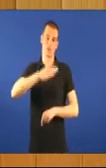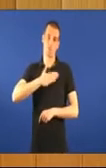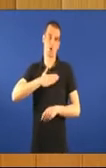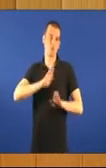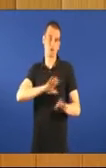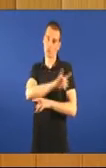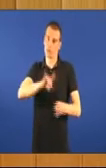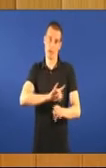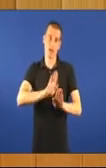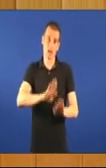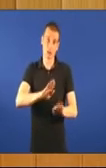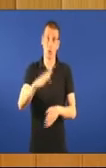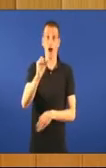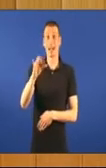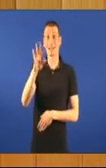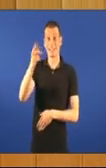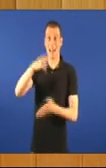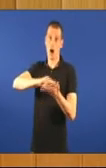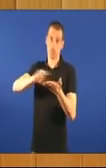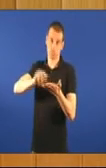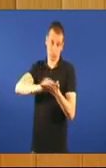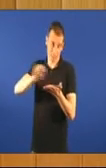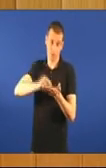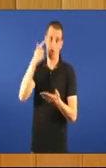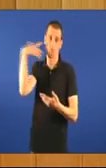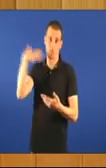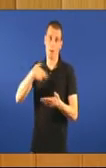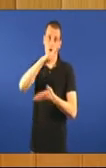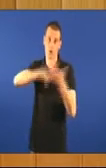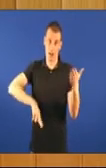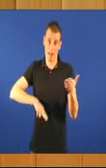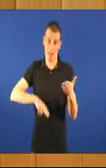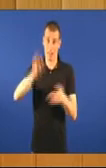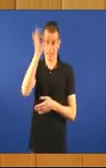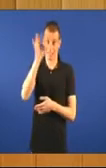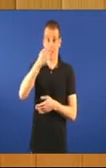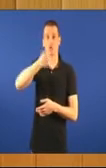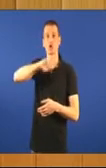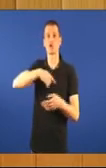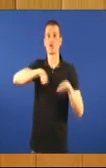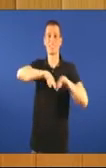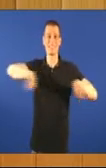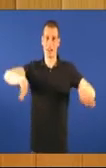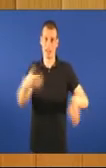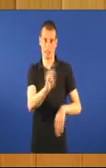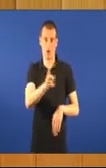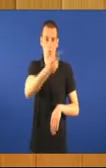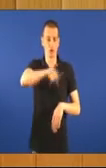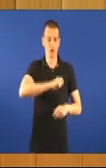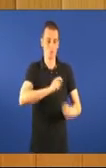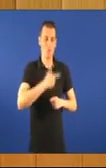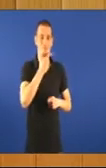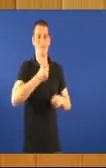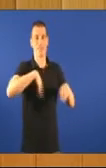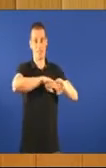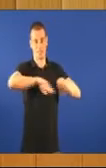Castelao decía: nós non somos separatistas, vos sodes os separadores. Permítame,